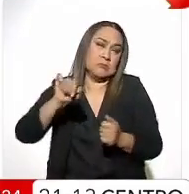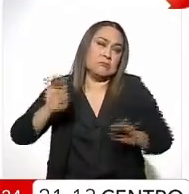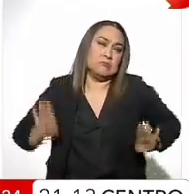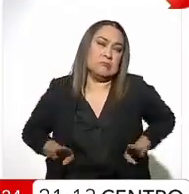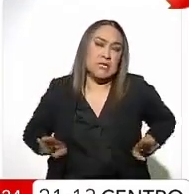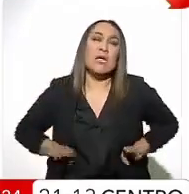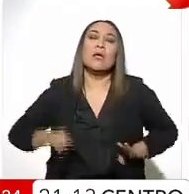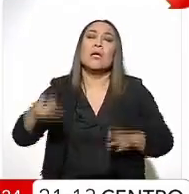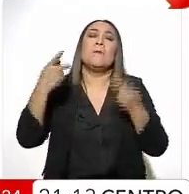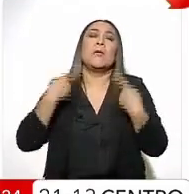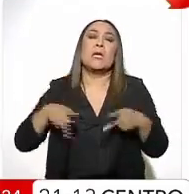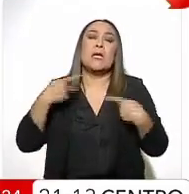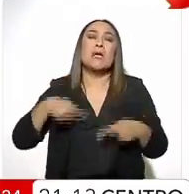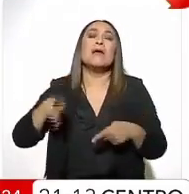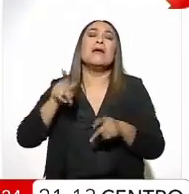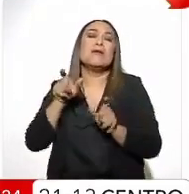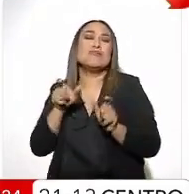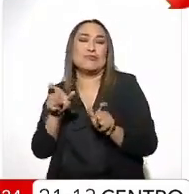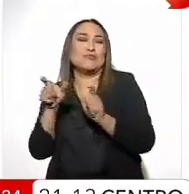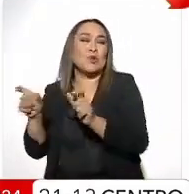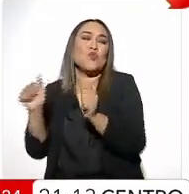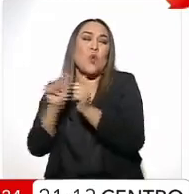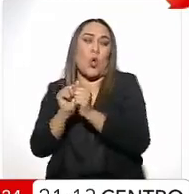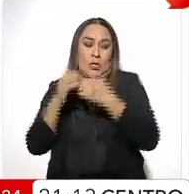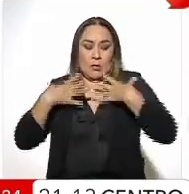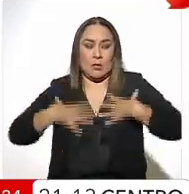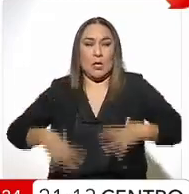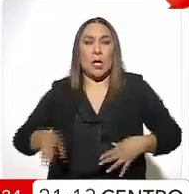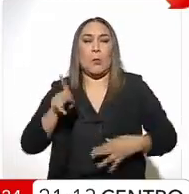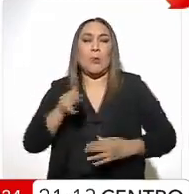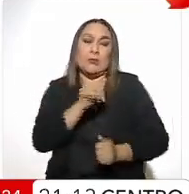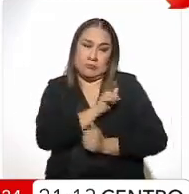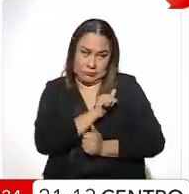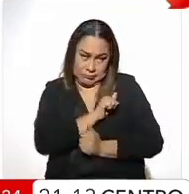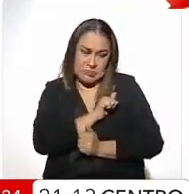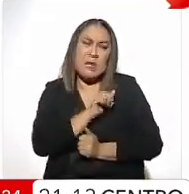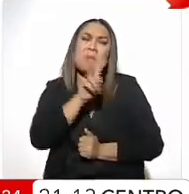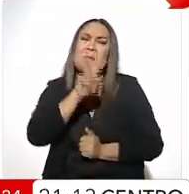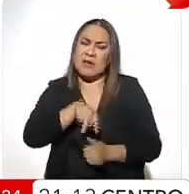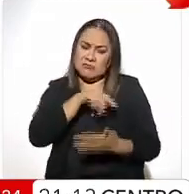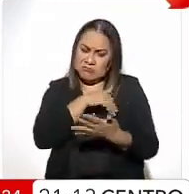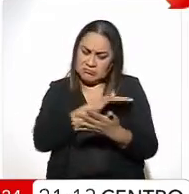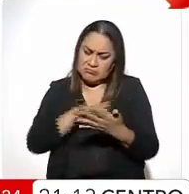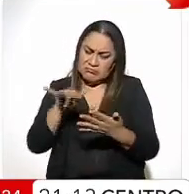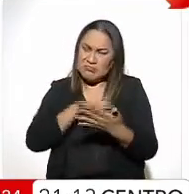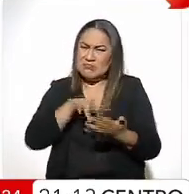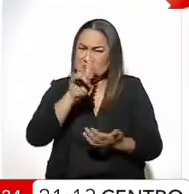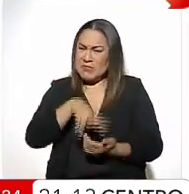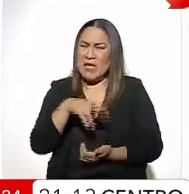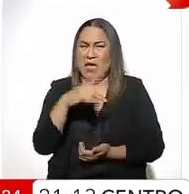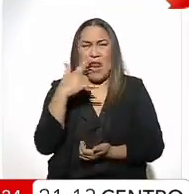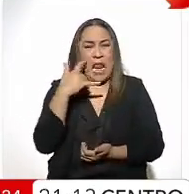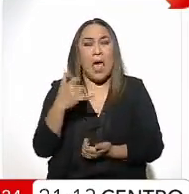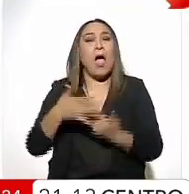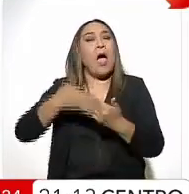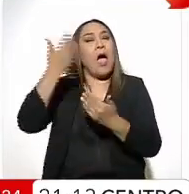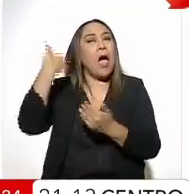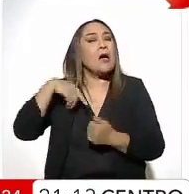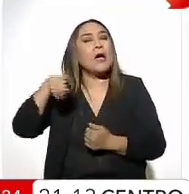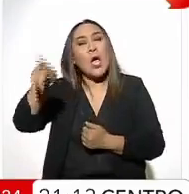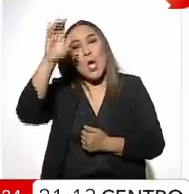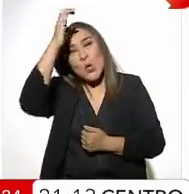como paramilitares. Pero eso también era raro porque en el Culiacanazo,